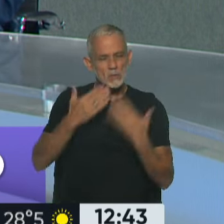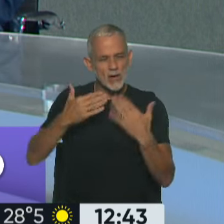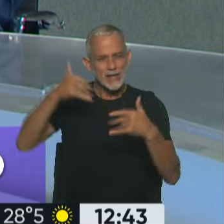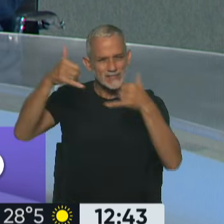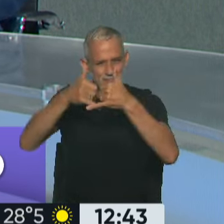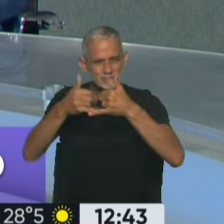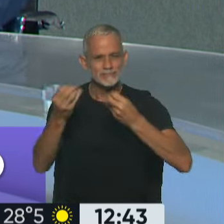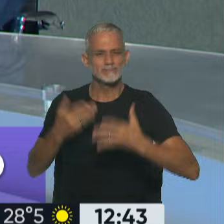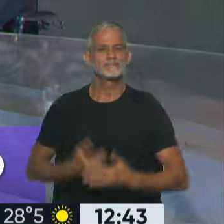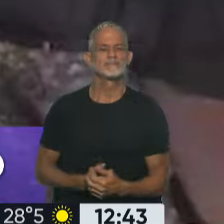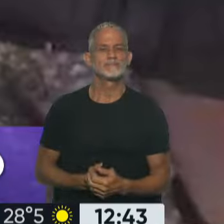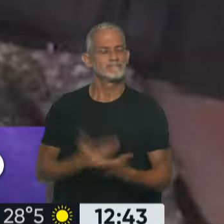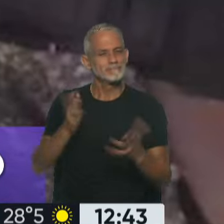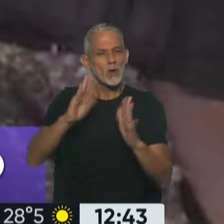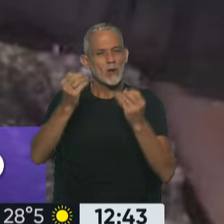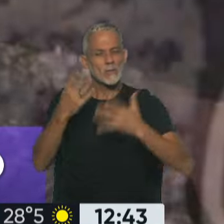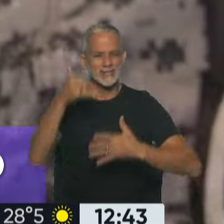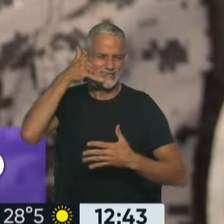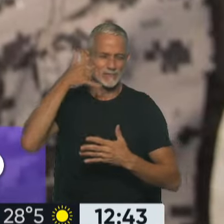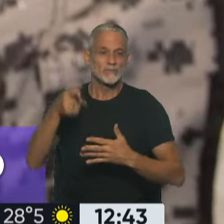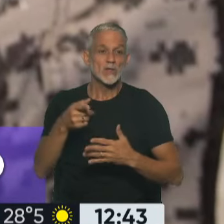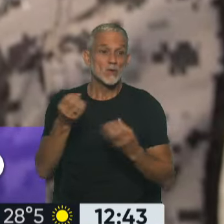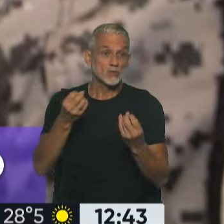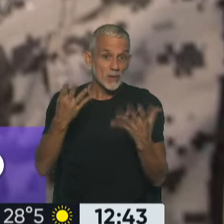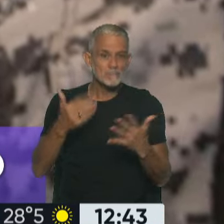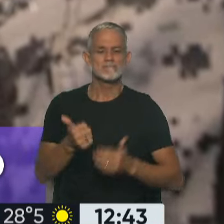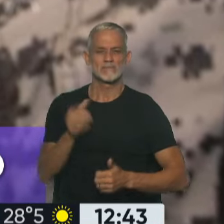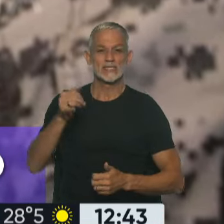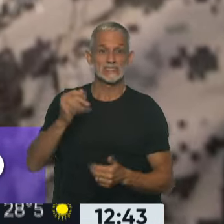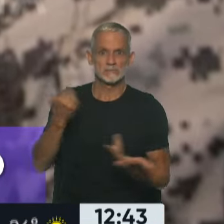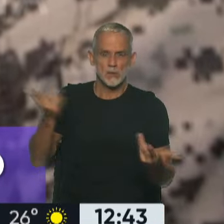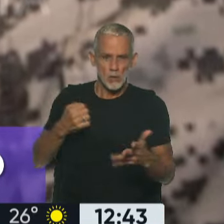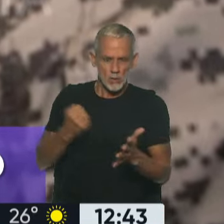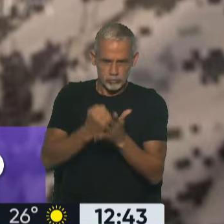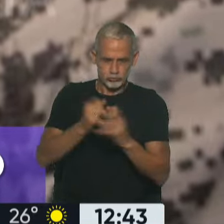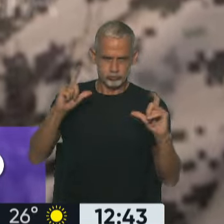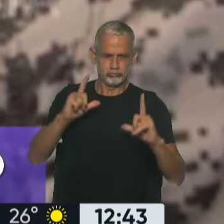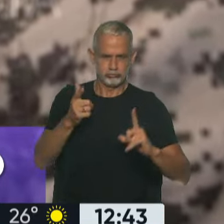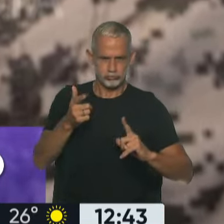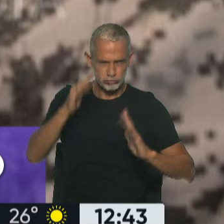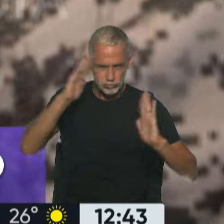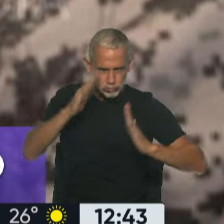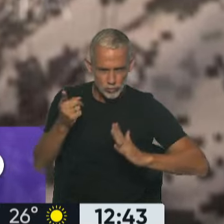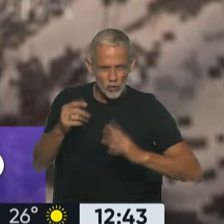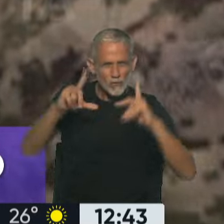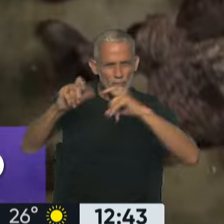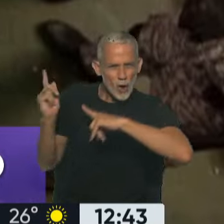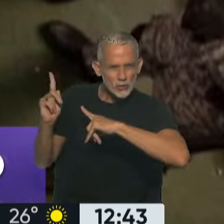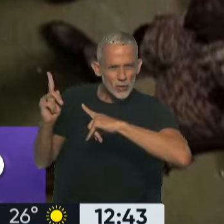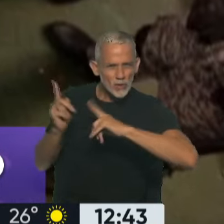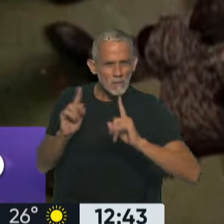minutos, ¿cómo le va? Hola, ¿qué tal? Buen día, ¿cómo están? Bien, muy bien. Bueno, impactó justamente estas